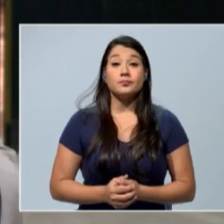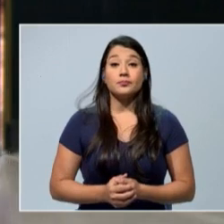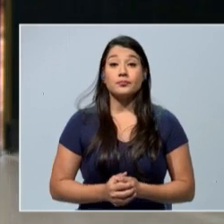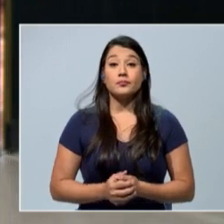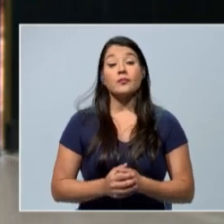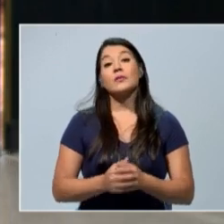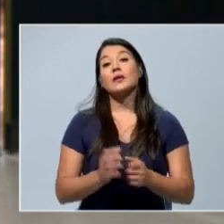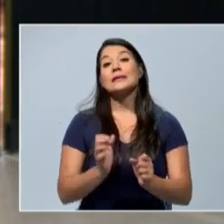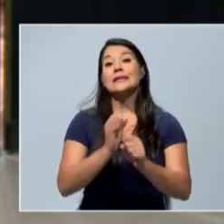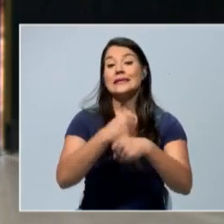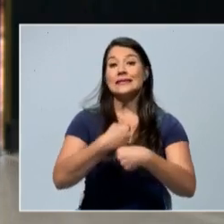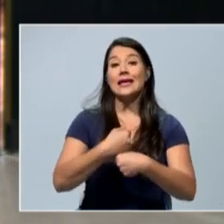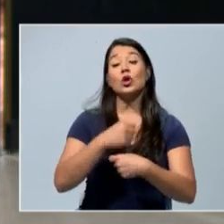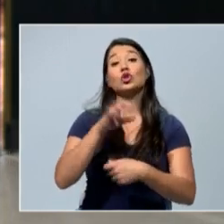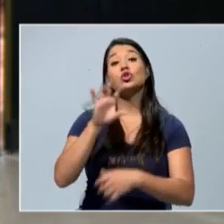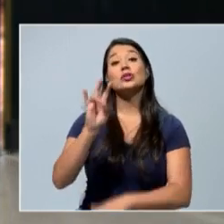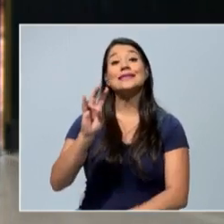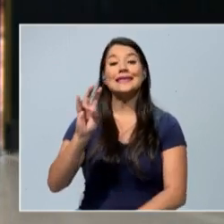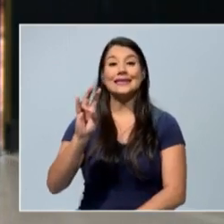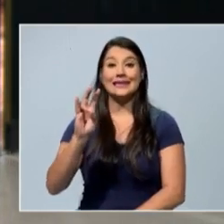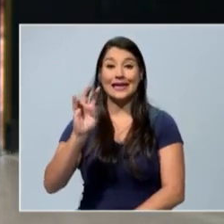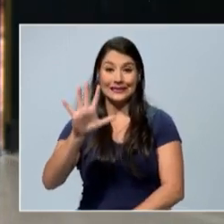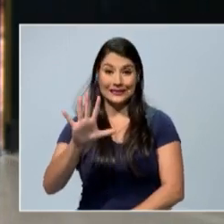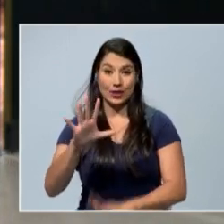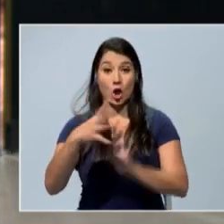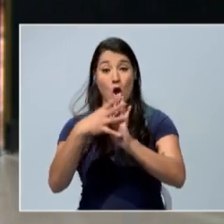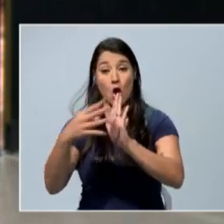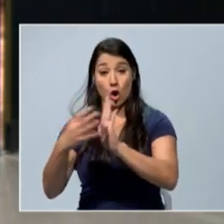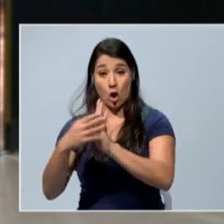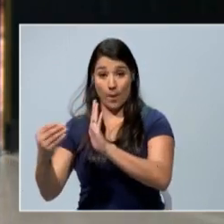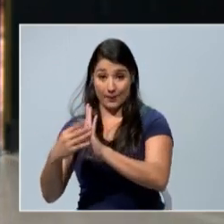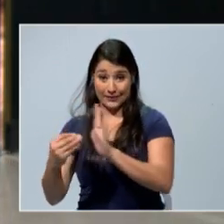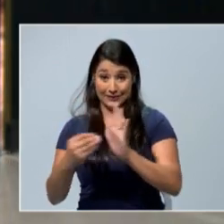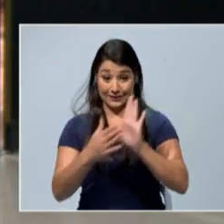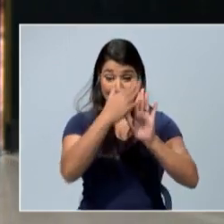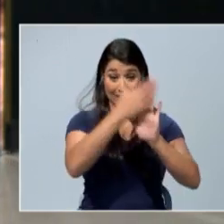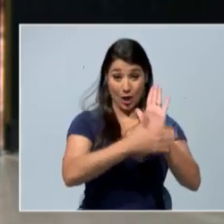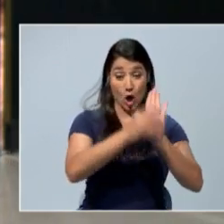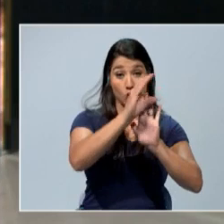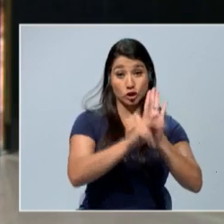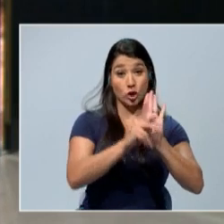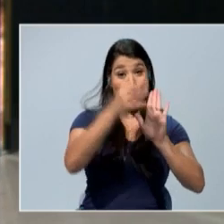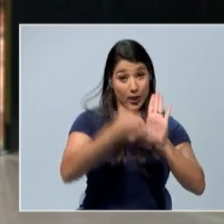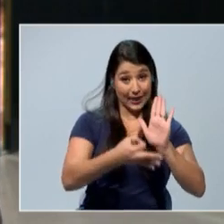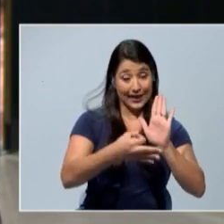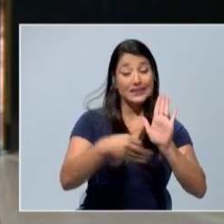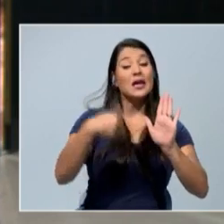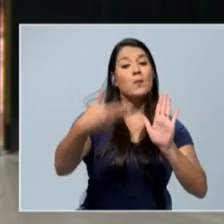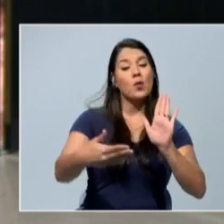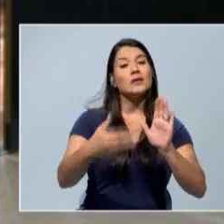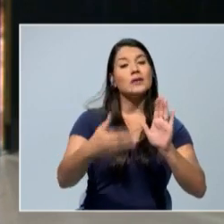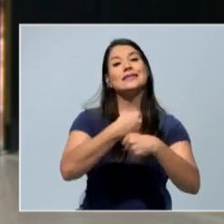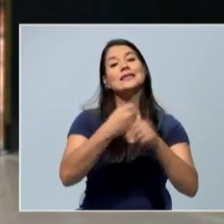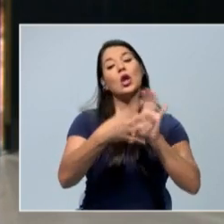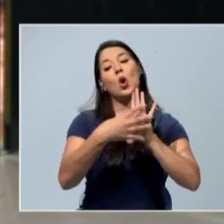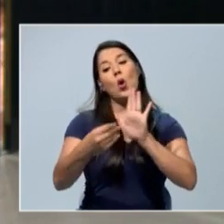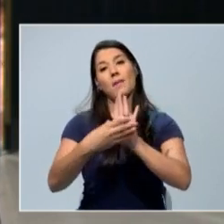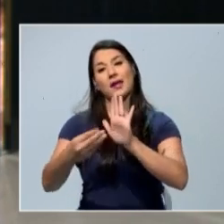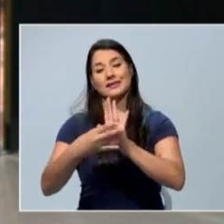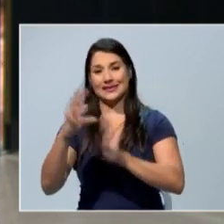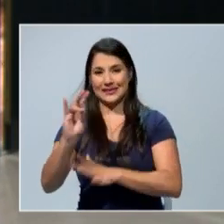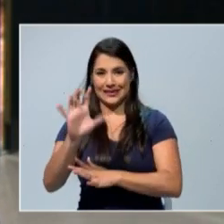Se levantaron 75 ejemplares en esa oportunidad cuando se conmemoró el 55 aniversario de